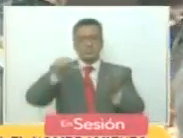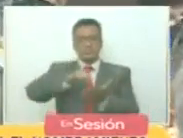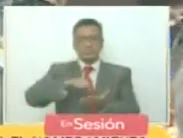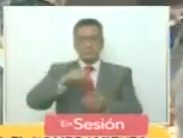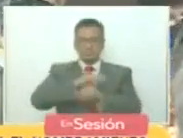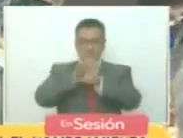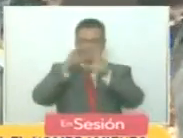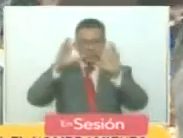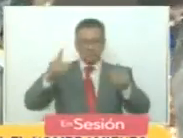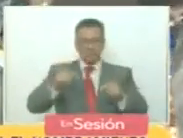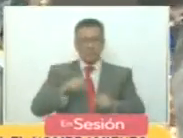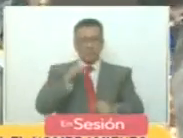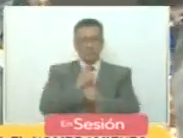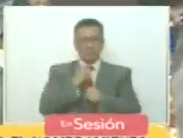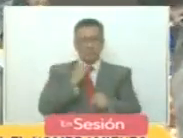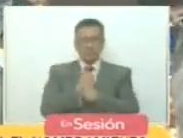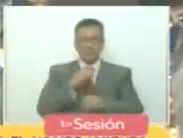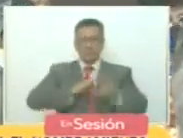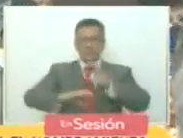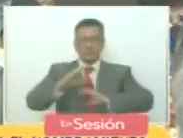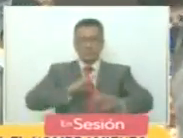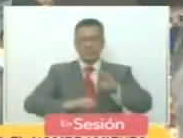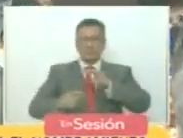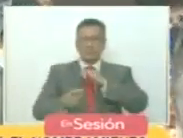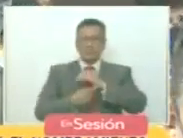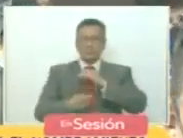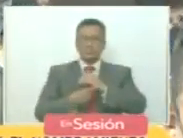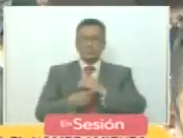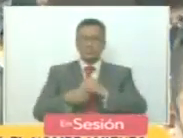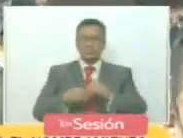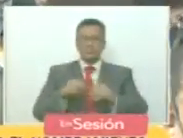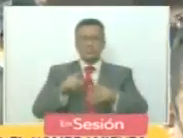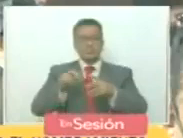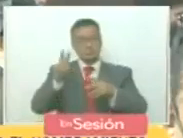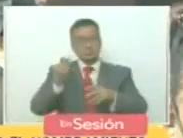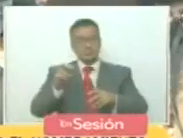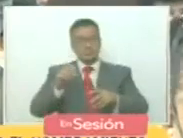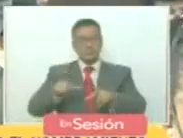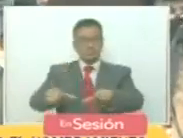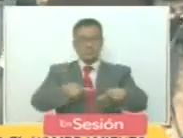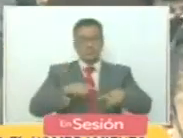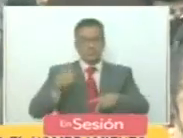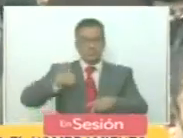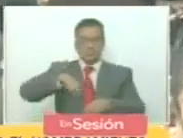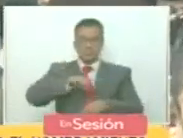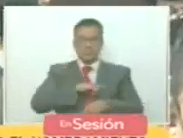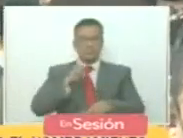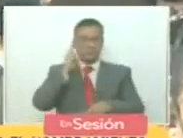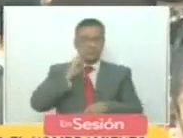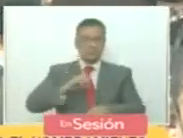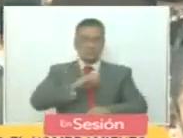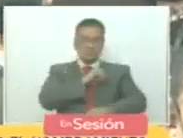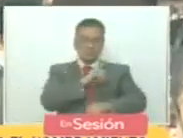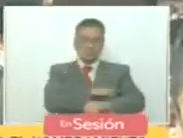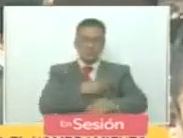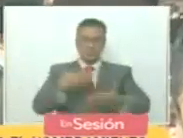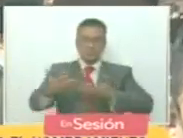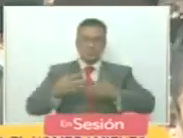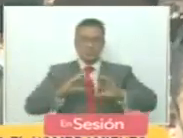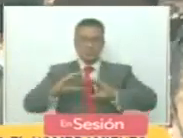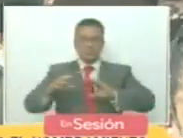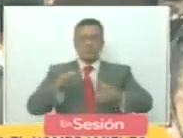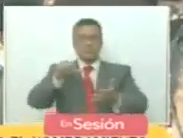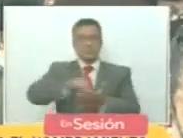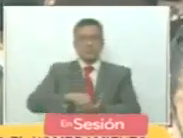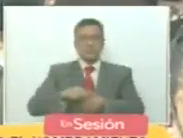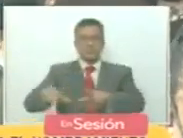claro el papel de la ciencia y tecnología e innovación soberana para fortalecer las relaciones con Irán en